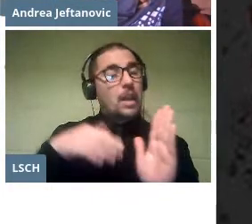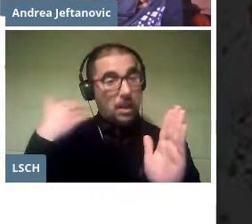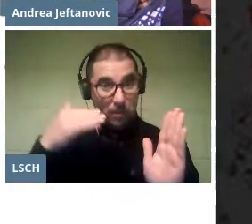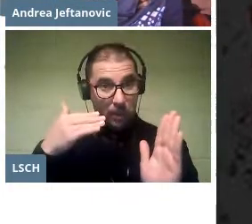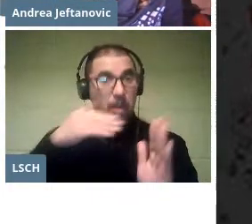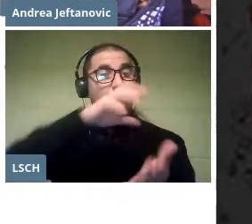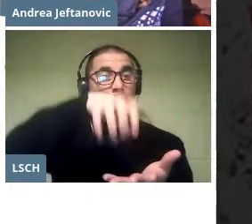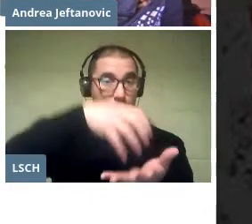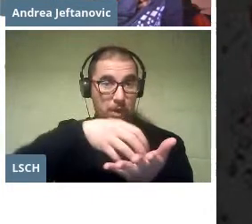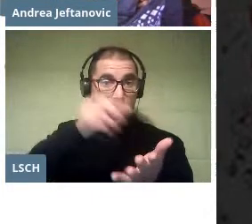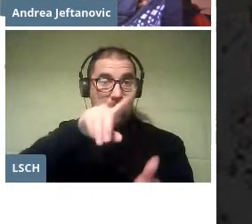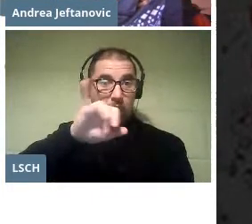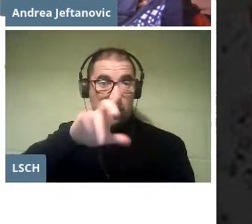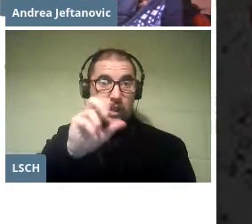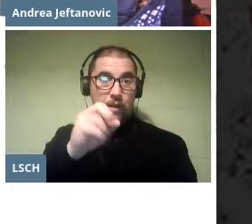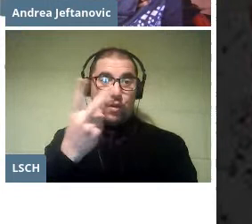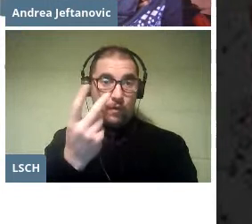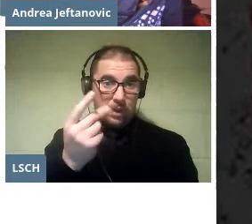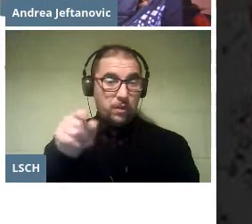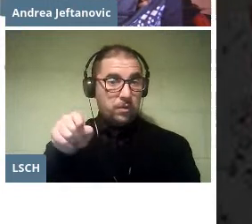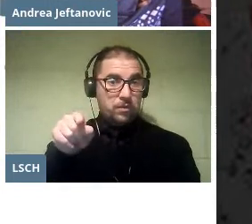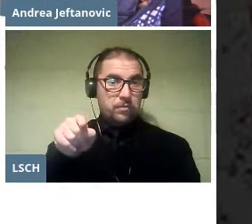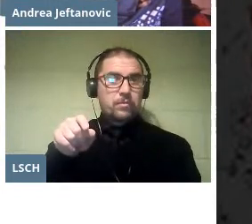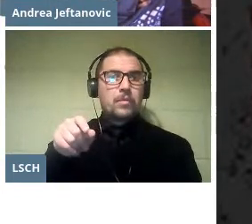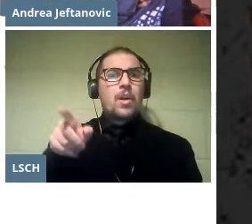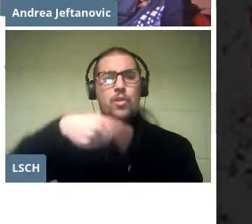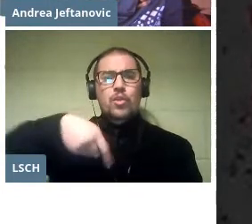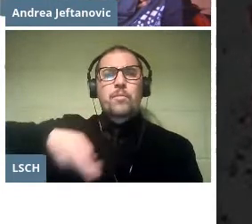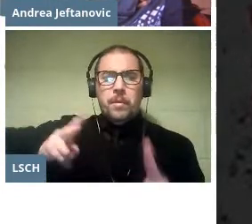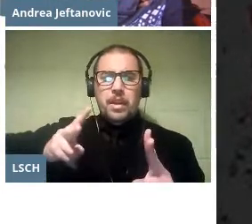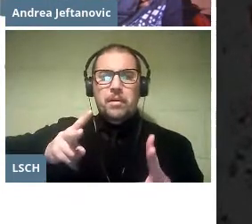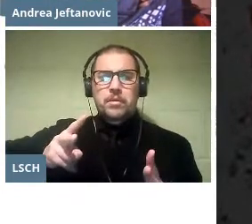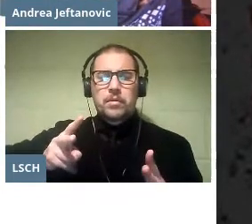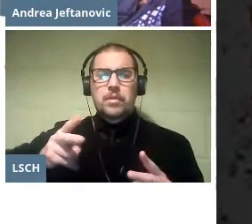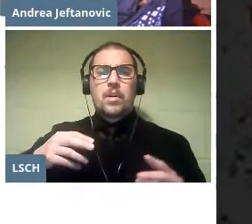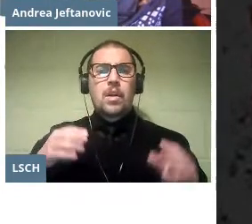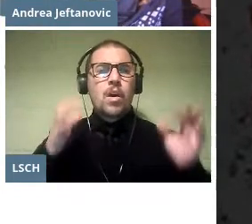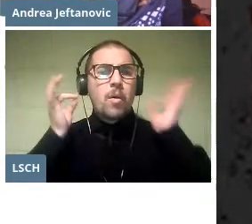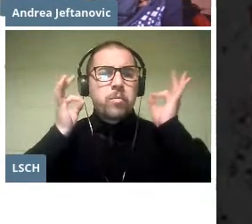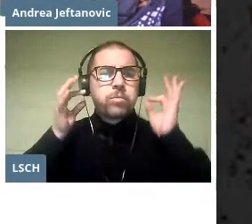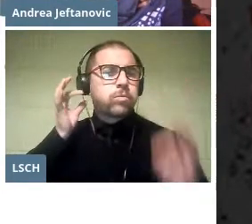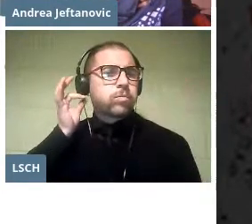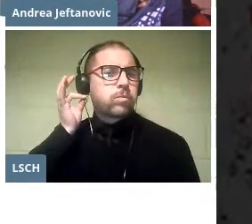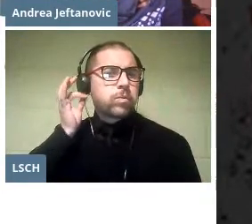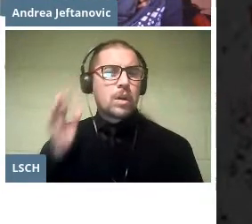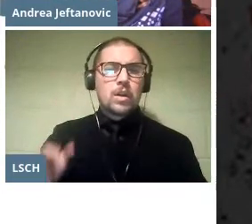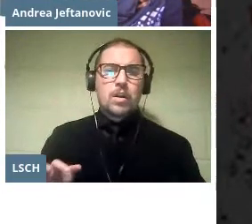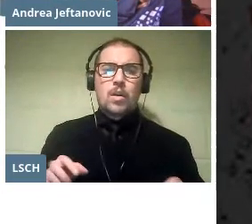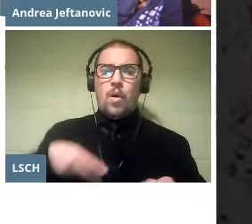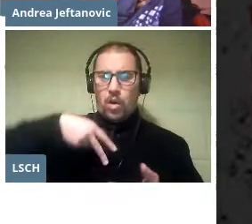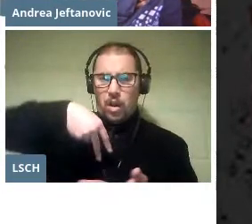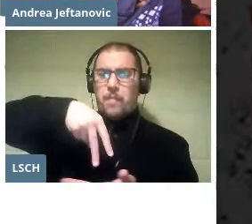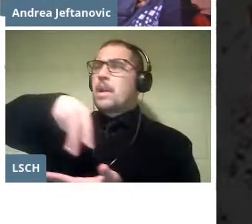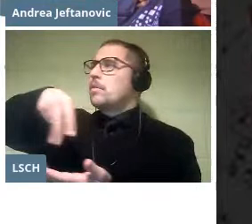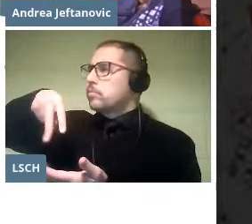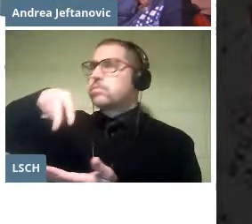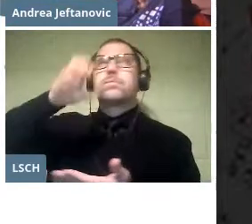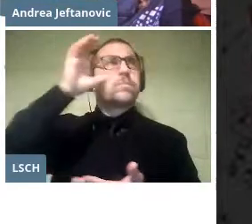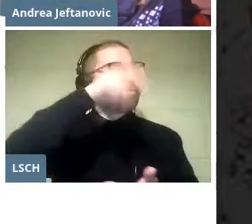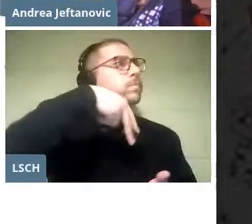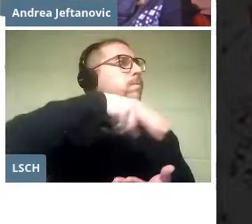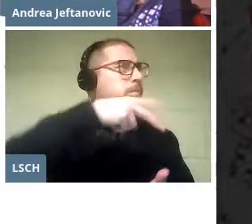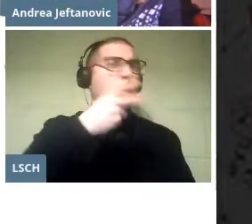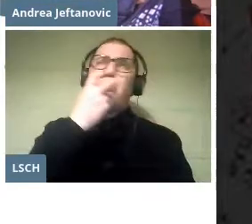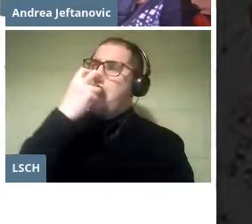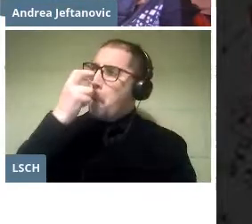ciudad del siglo XXI todavía nos permitamos el flaner, esa figura modernista que recorría la ciudad con curiosidad y